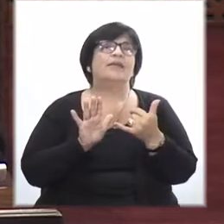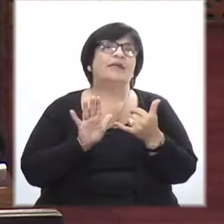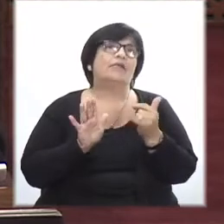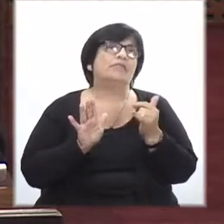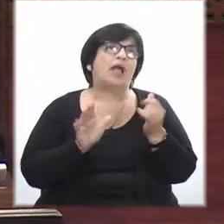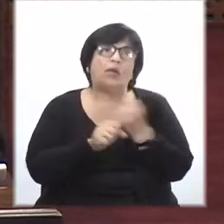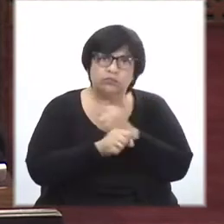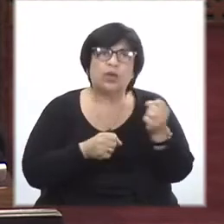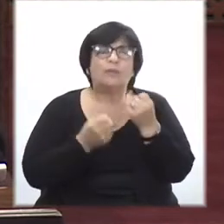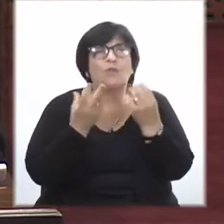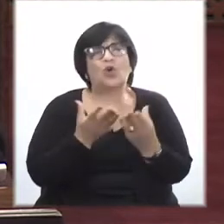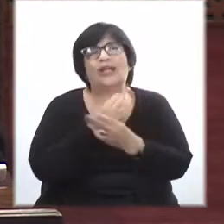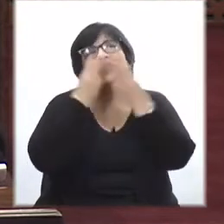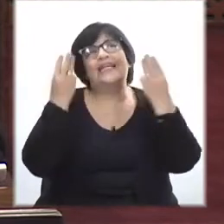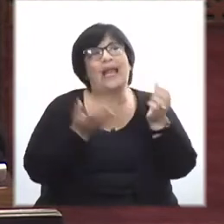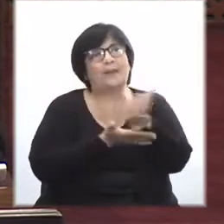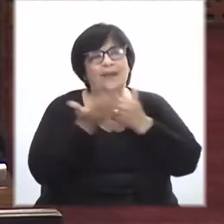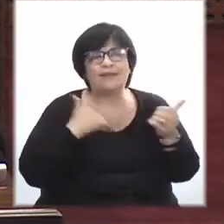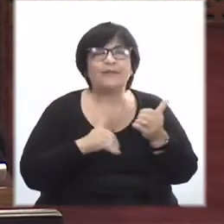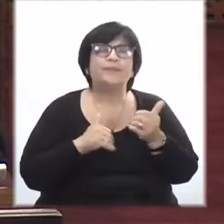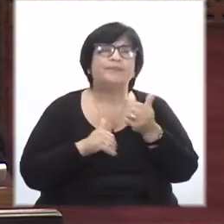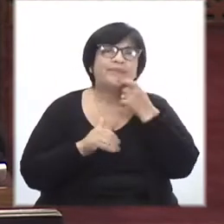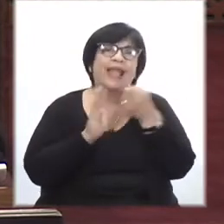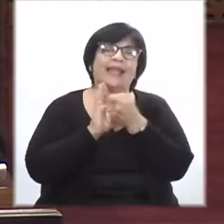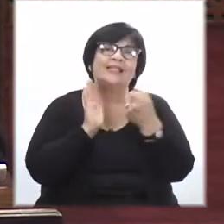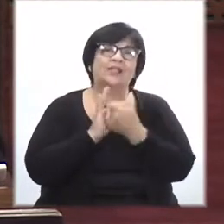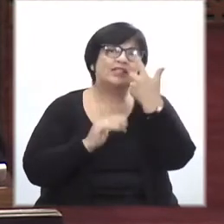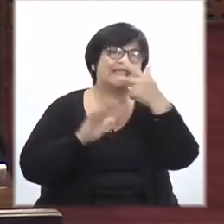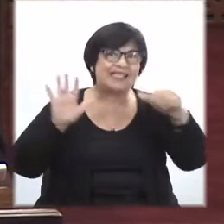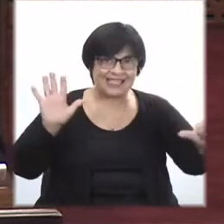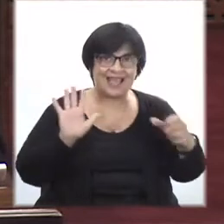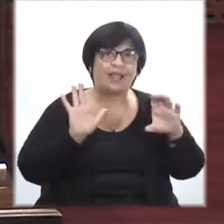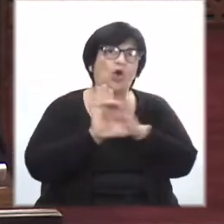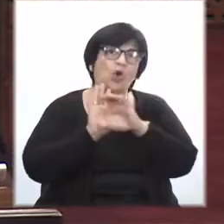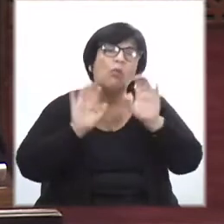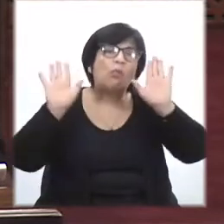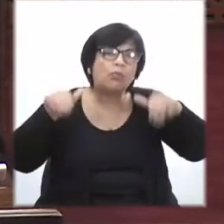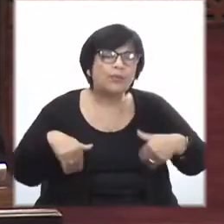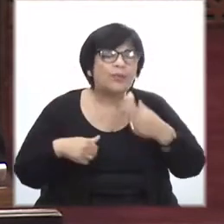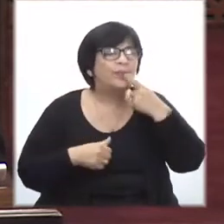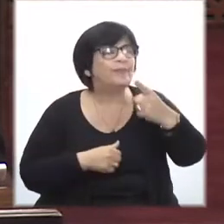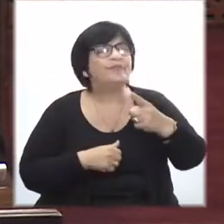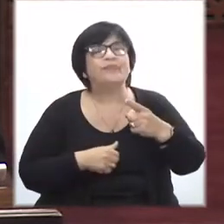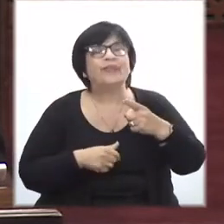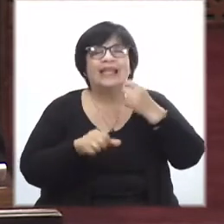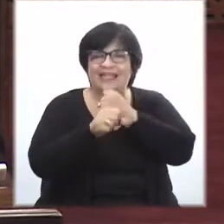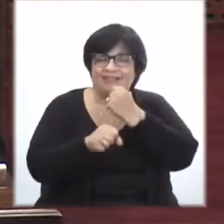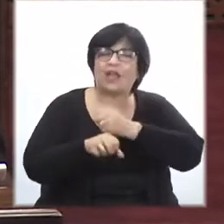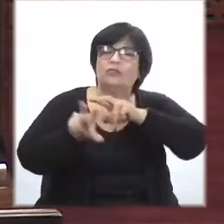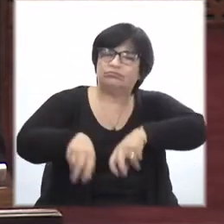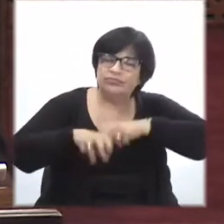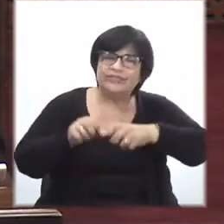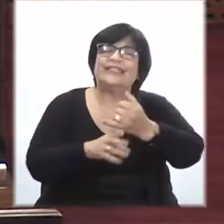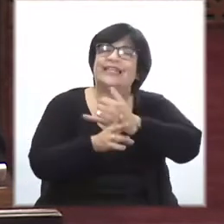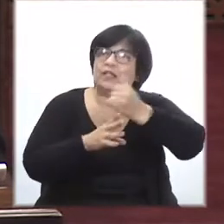general. Como señala el artículo 36 de la Constitución, el trabajo, cultivo, industria, comercio,